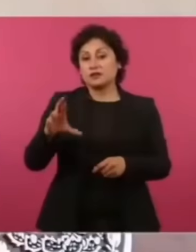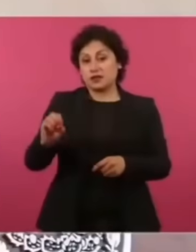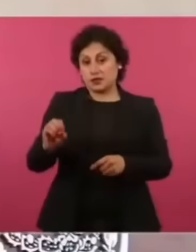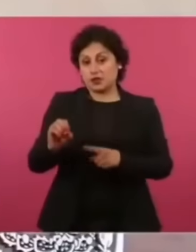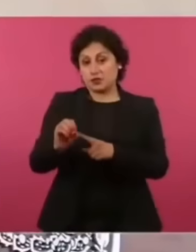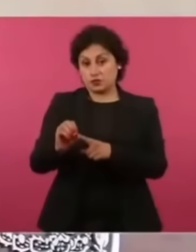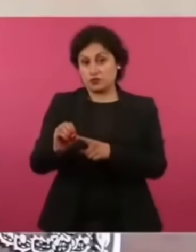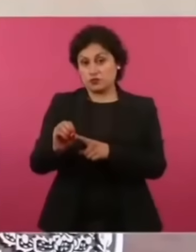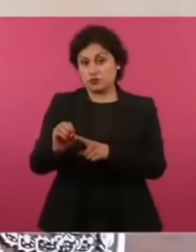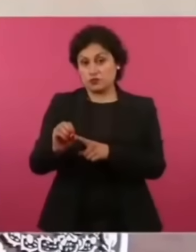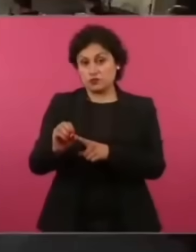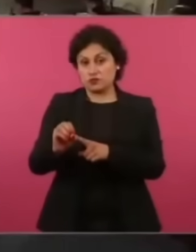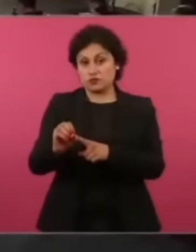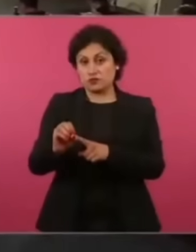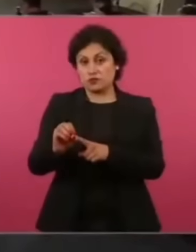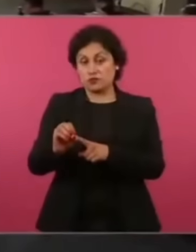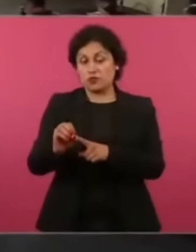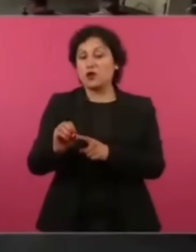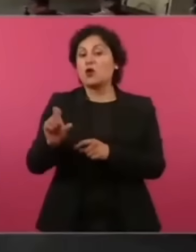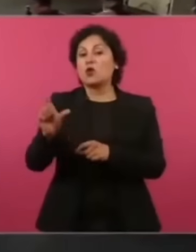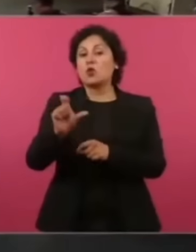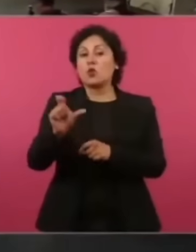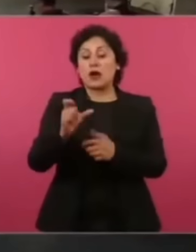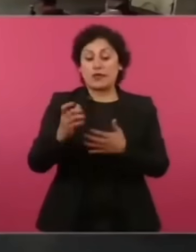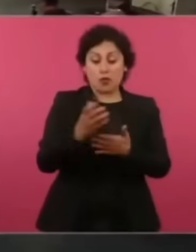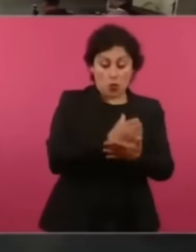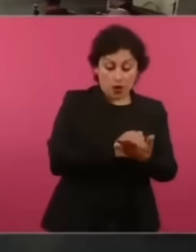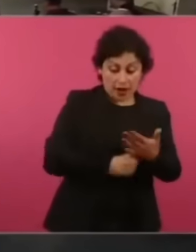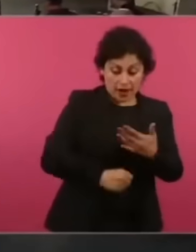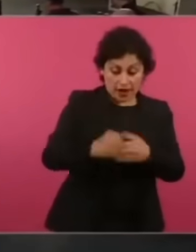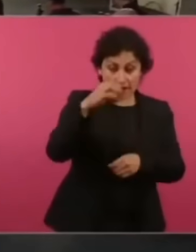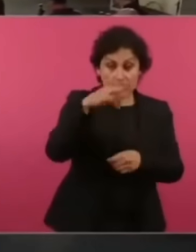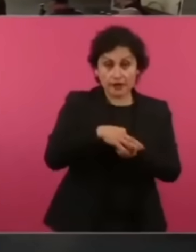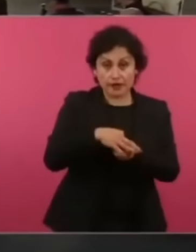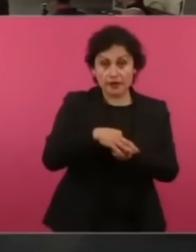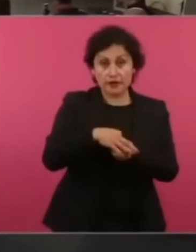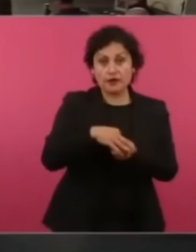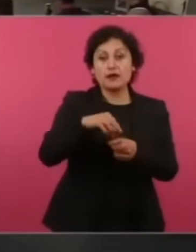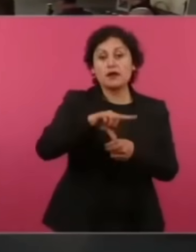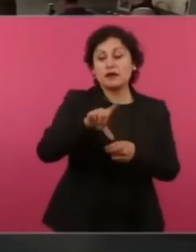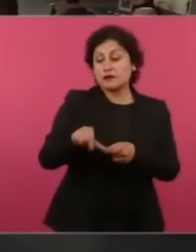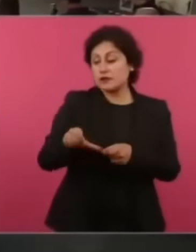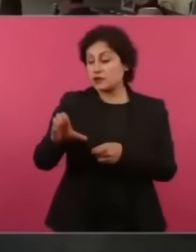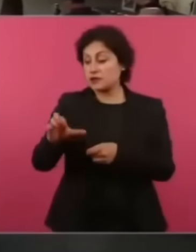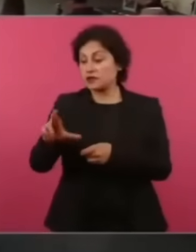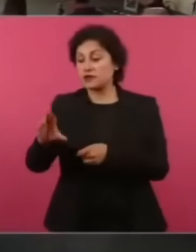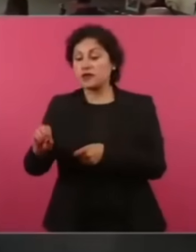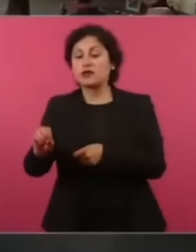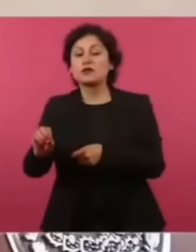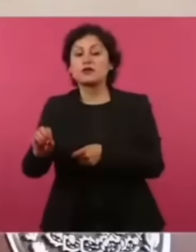elección, porque creo que fueron, la diferencia fue